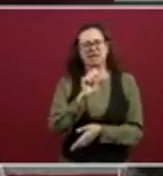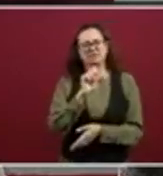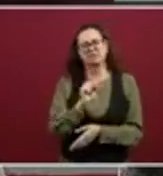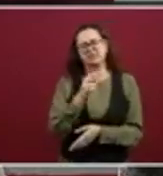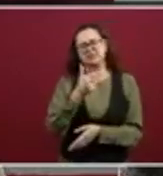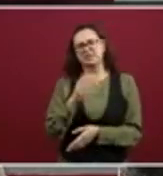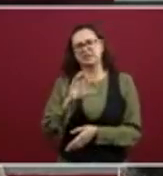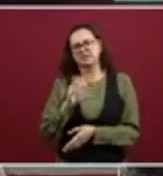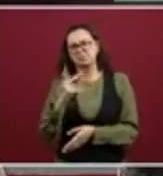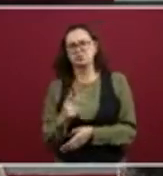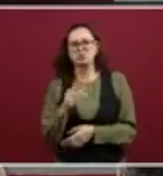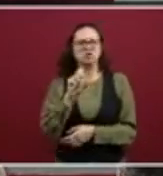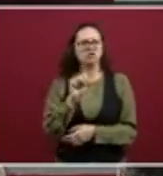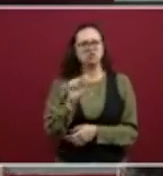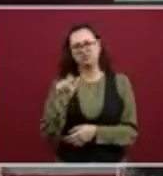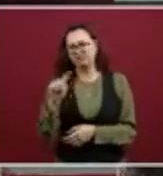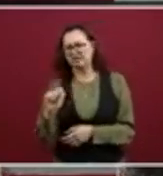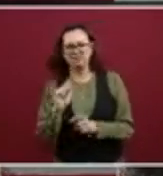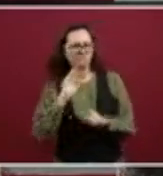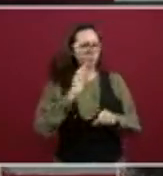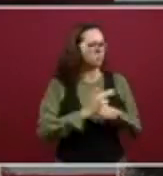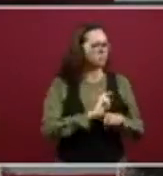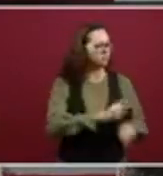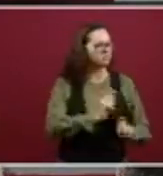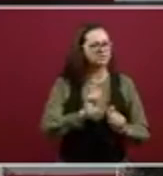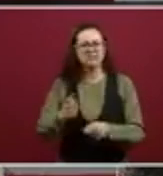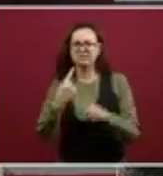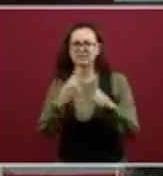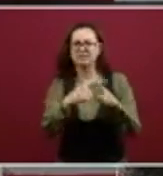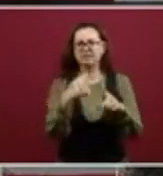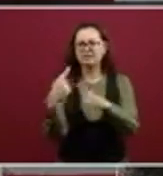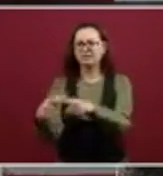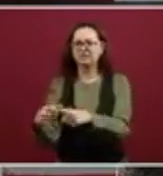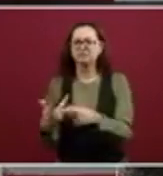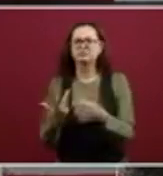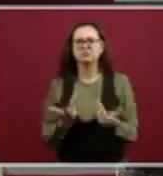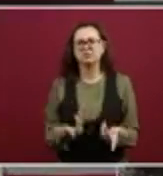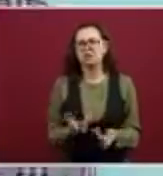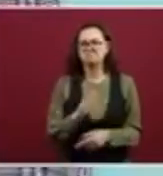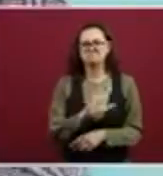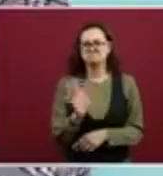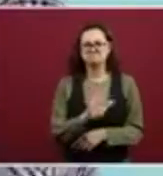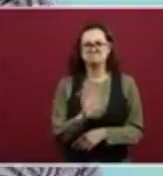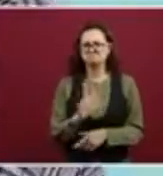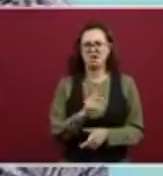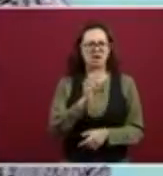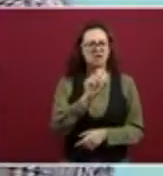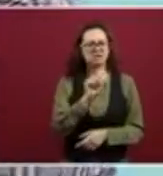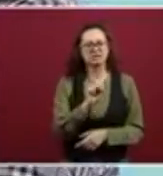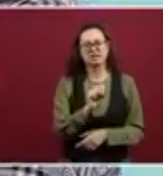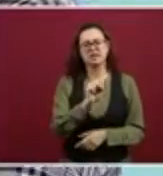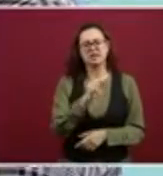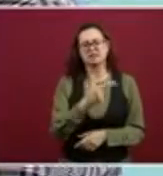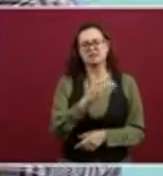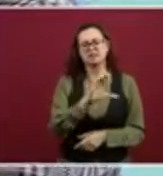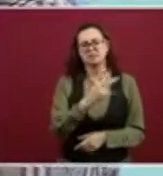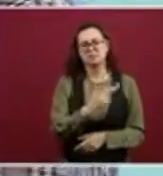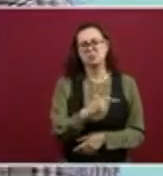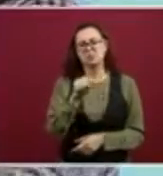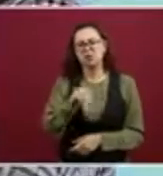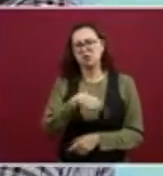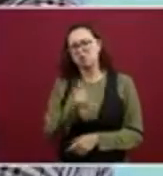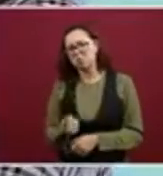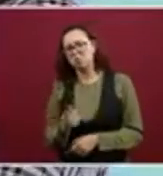Tributaria? ¿De quién es? Bueno, no es una atribución del titular del Ejecutivo Federal que se hace por